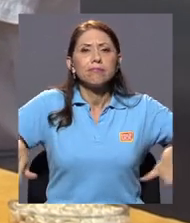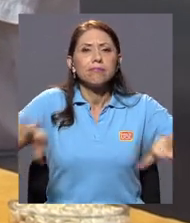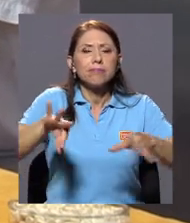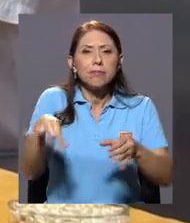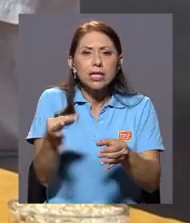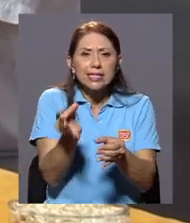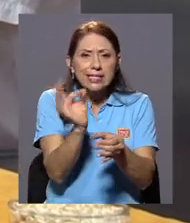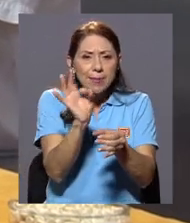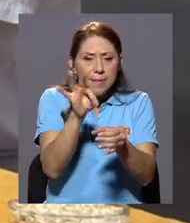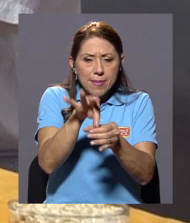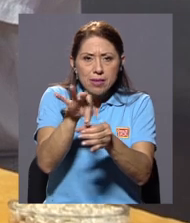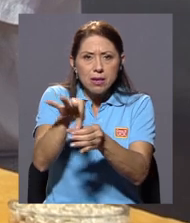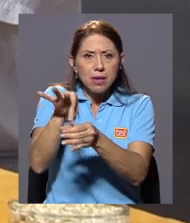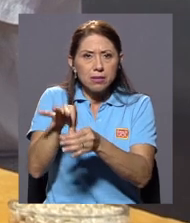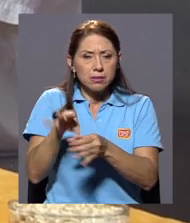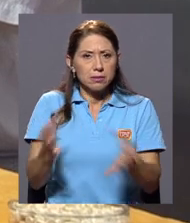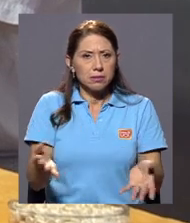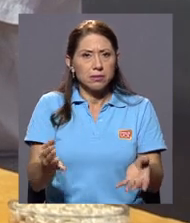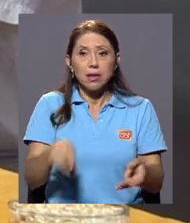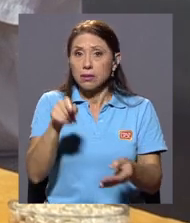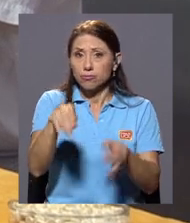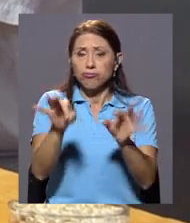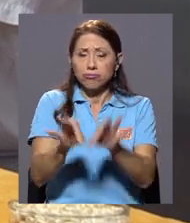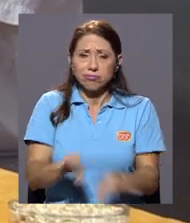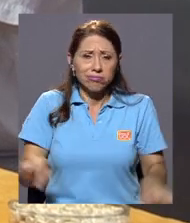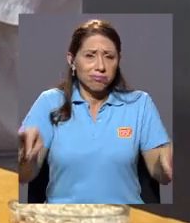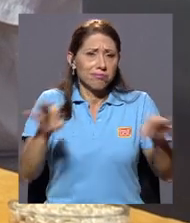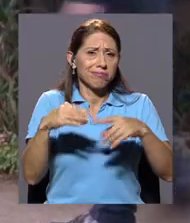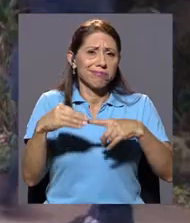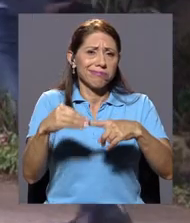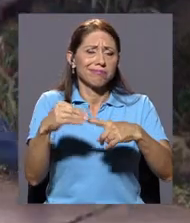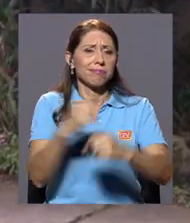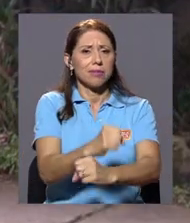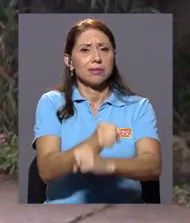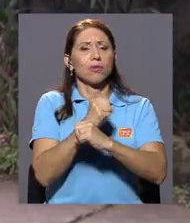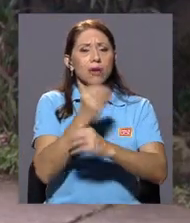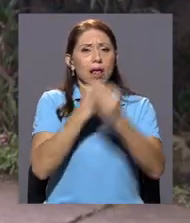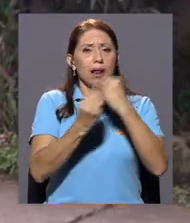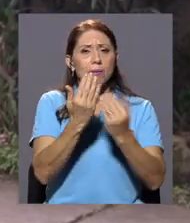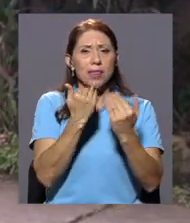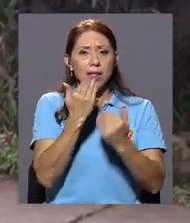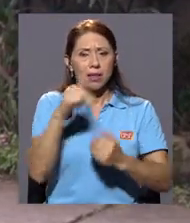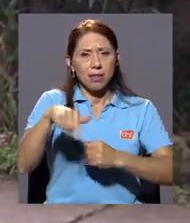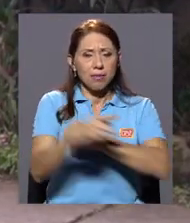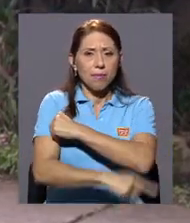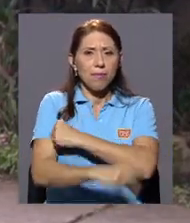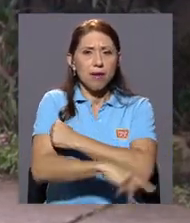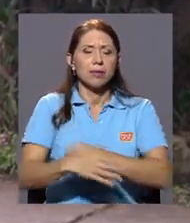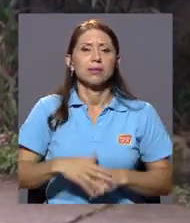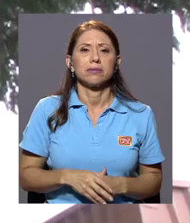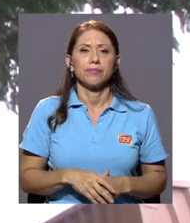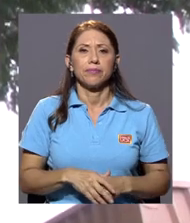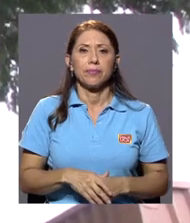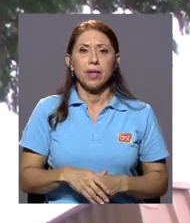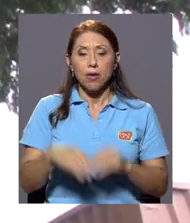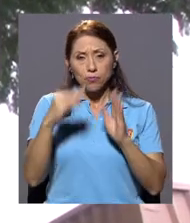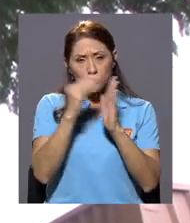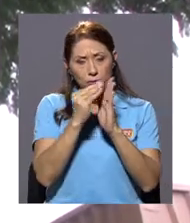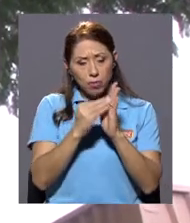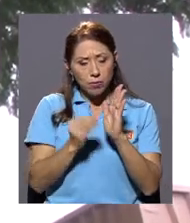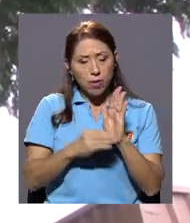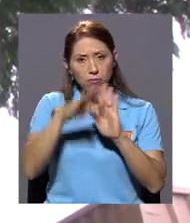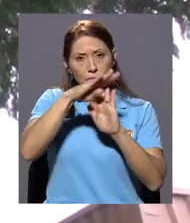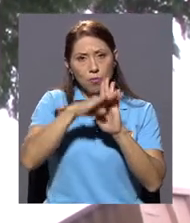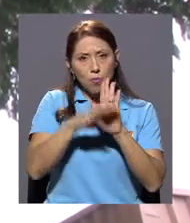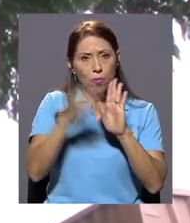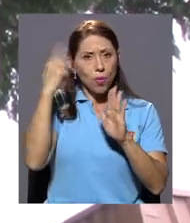semillerista. Y ese ambiente es vital para la seguridad alimentaria del país. La construcción de la Política